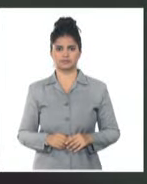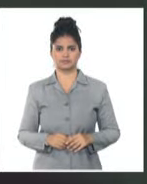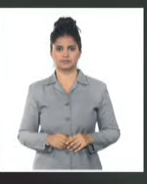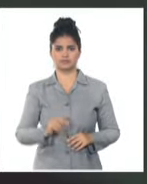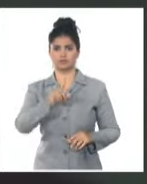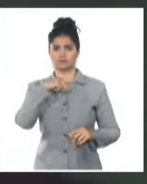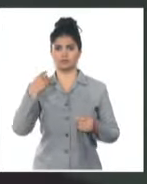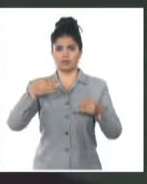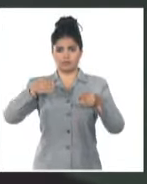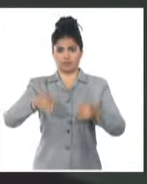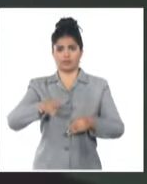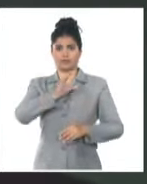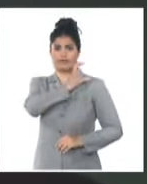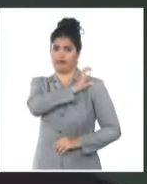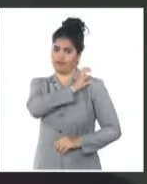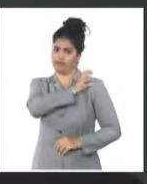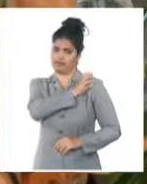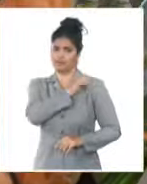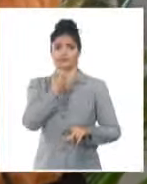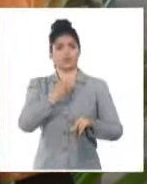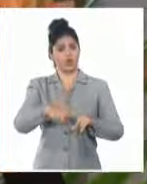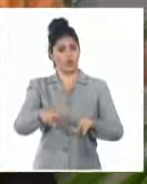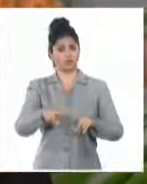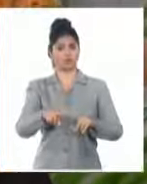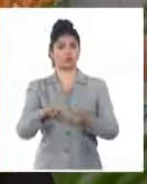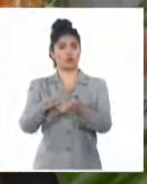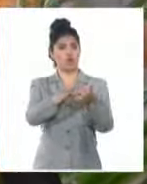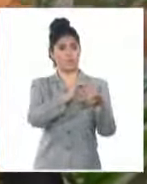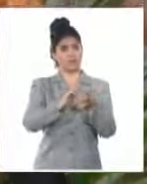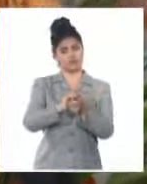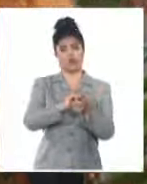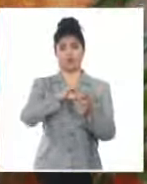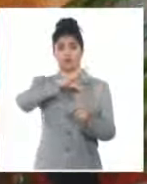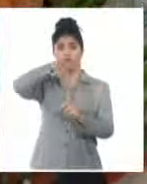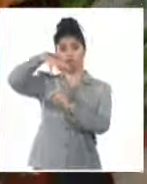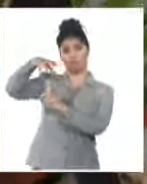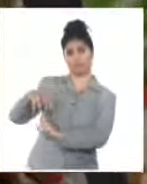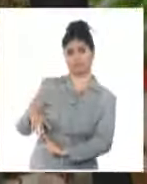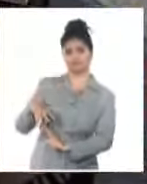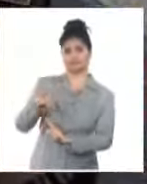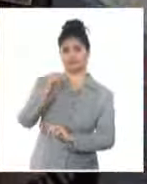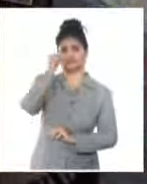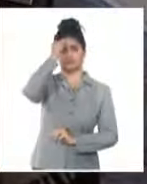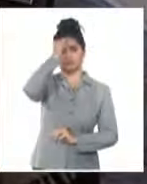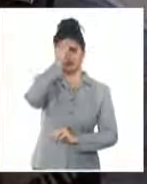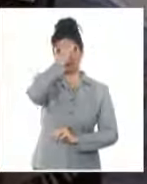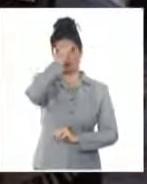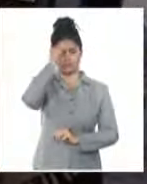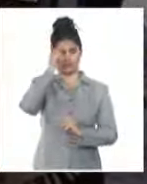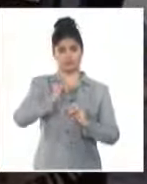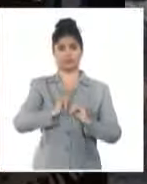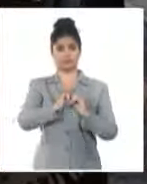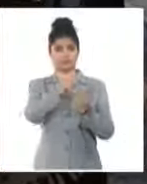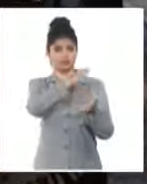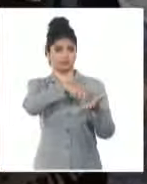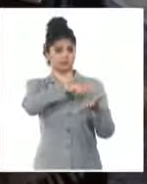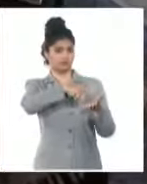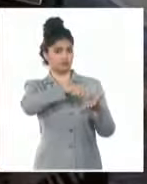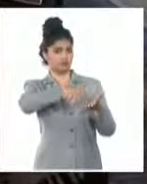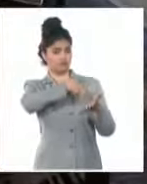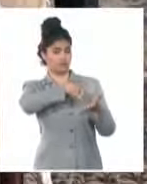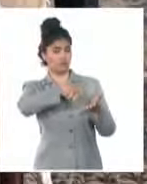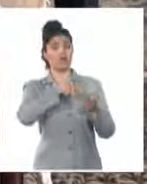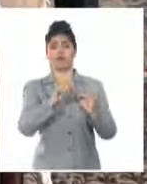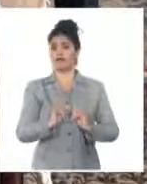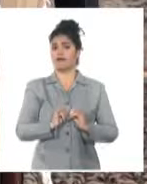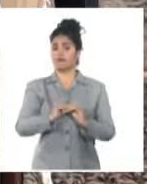Amir Abdullahian y sus acompañantes en un accidente aéreo el pasado domingo. Al escribir en el libro de condolencias, el mandatario ofreció